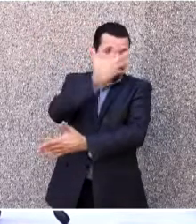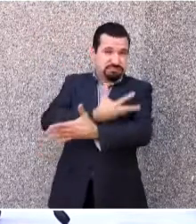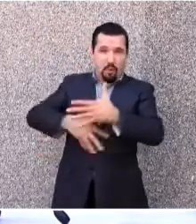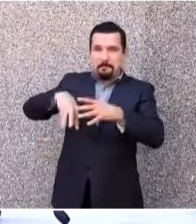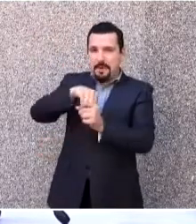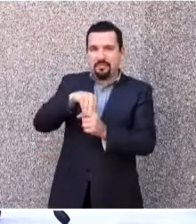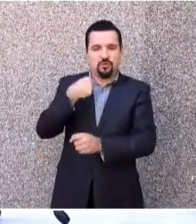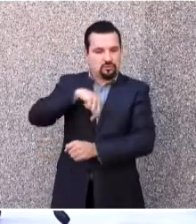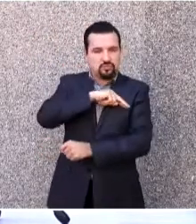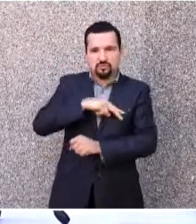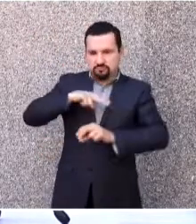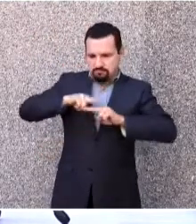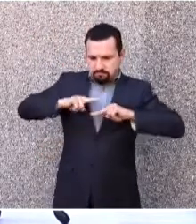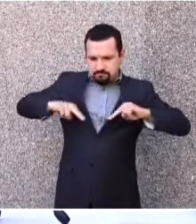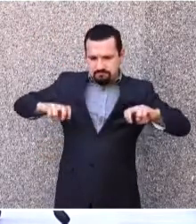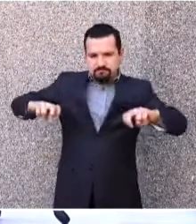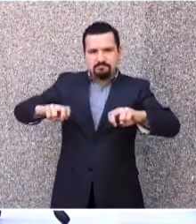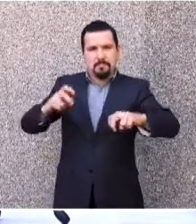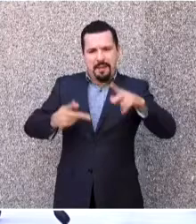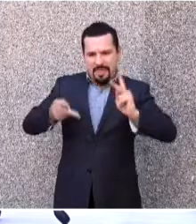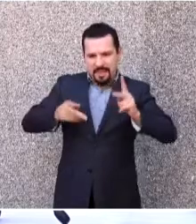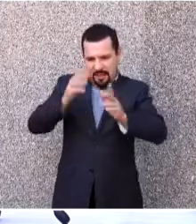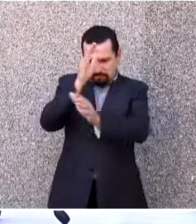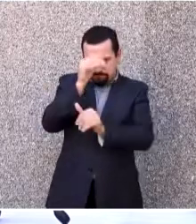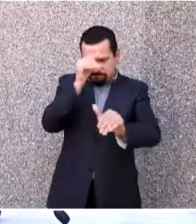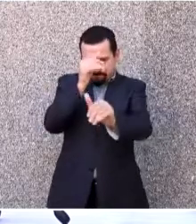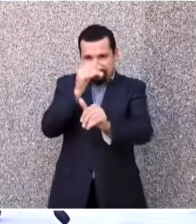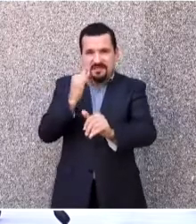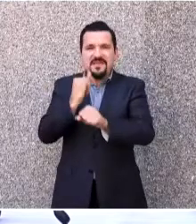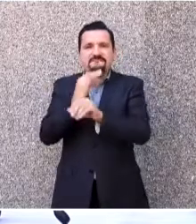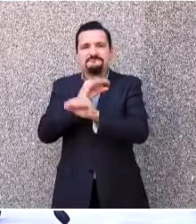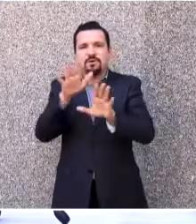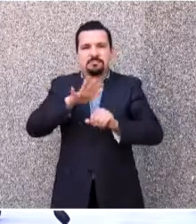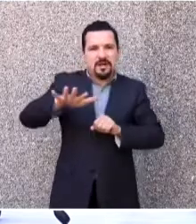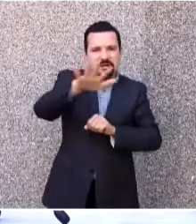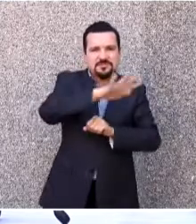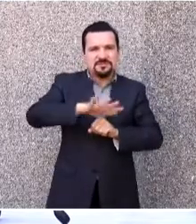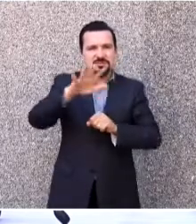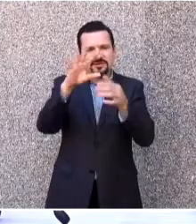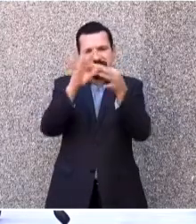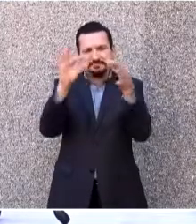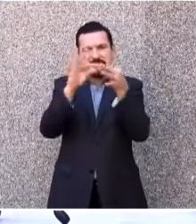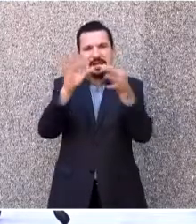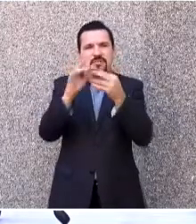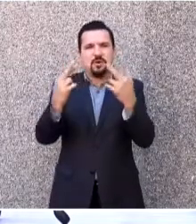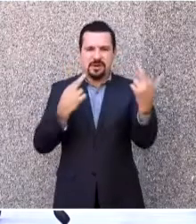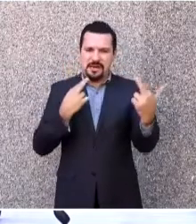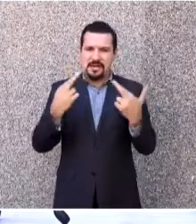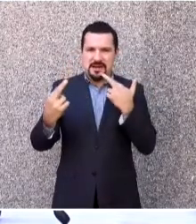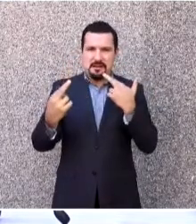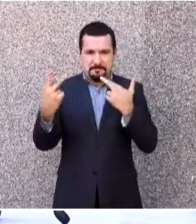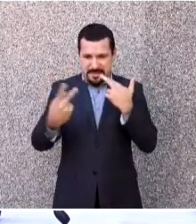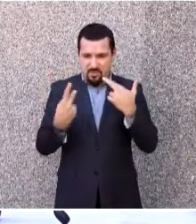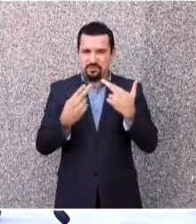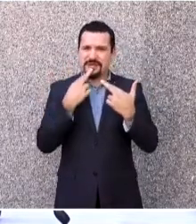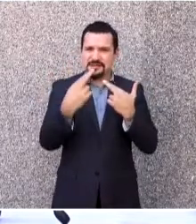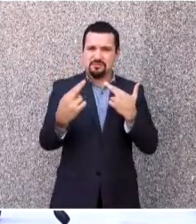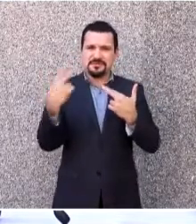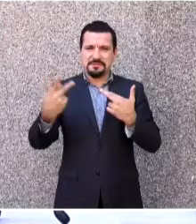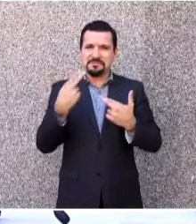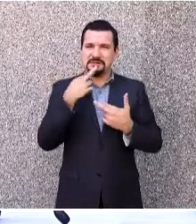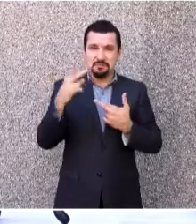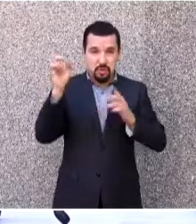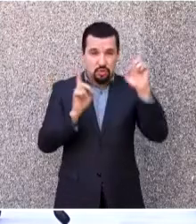estado platicando, informando, ampliando y respondiendo todas las dudas que